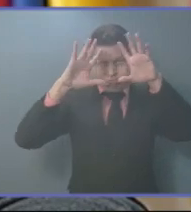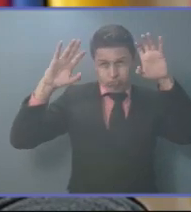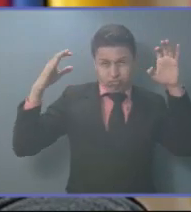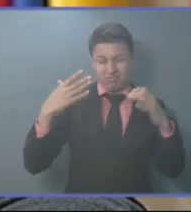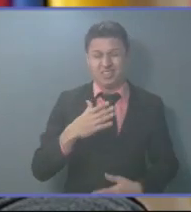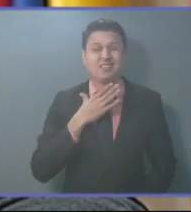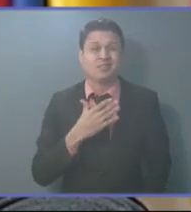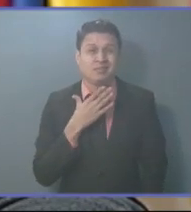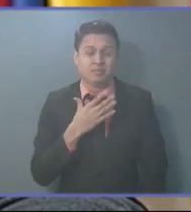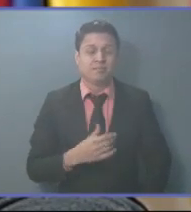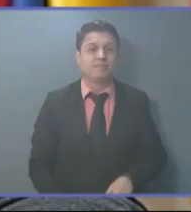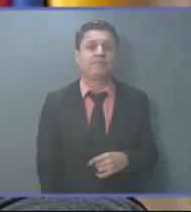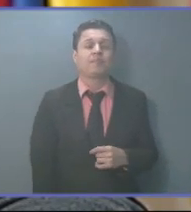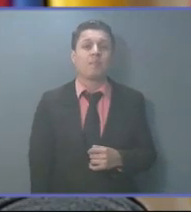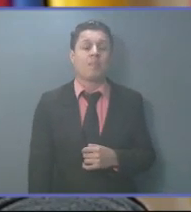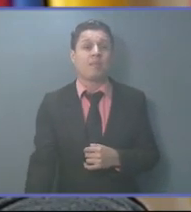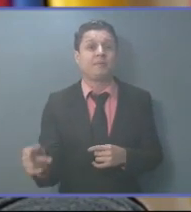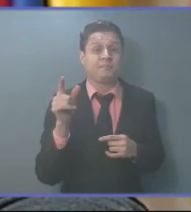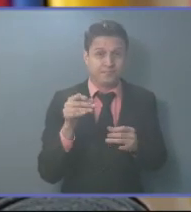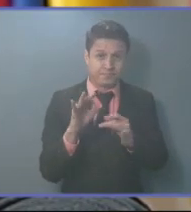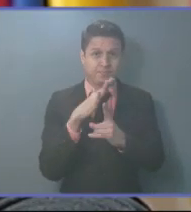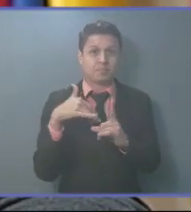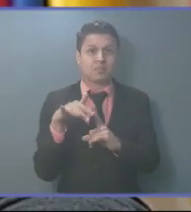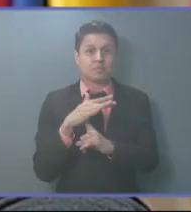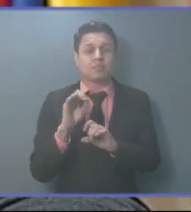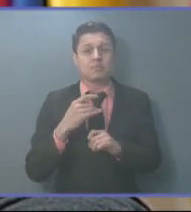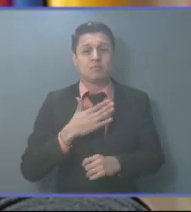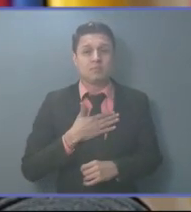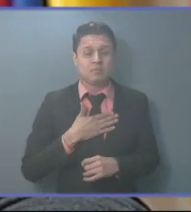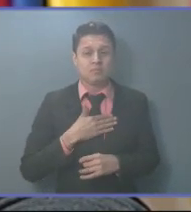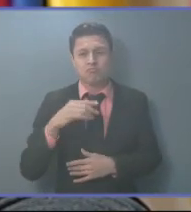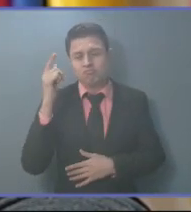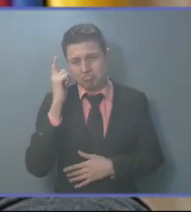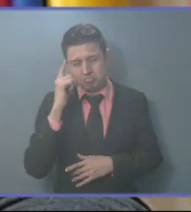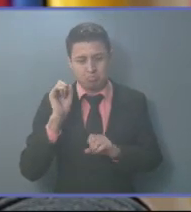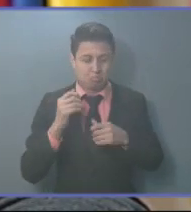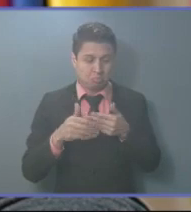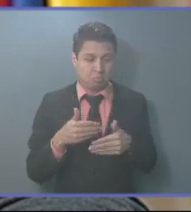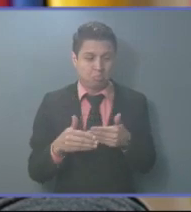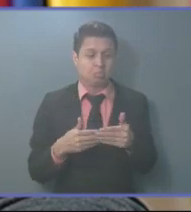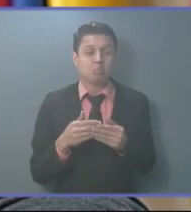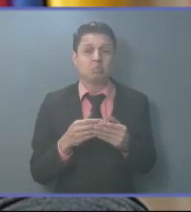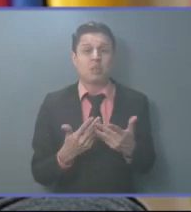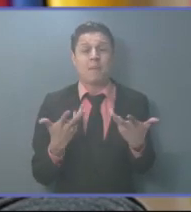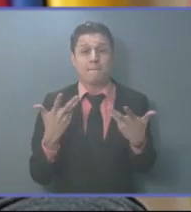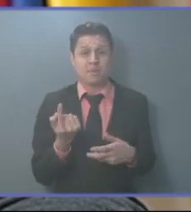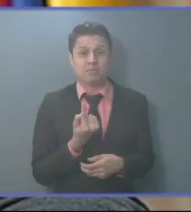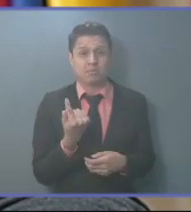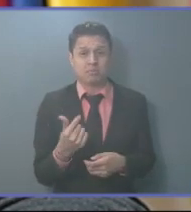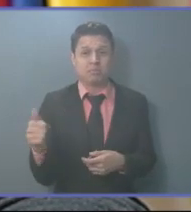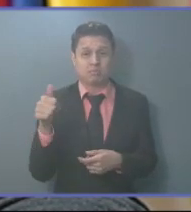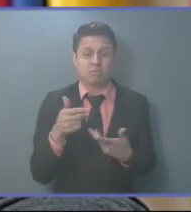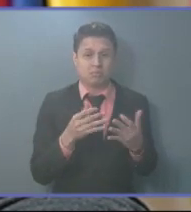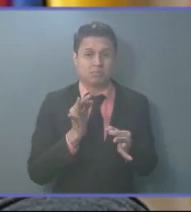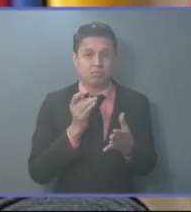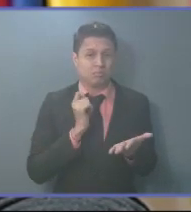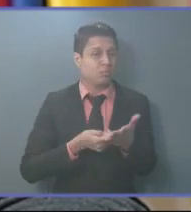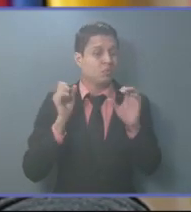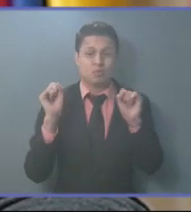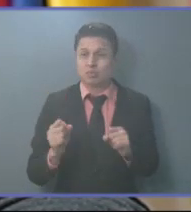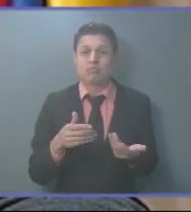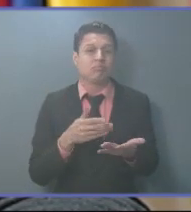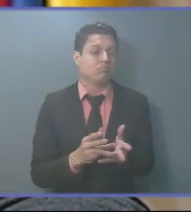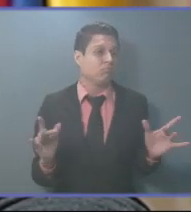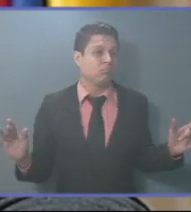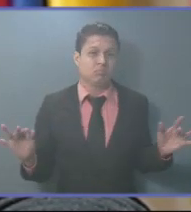román o tres que tales circunstancias tendrán como consecuencia el que muchos servidores públicos se verán imposibilitados